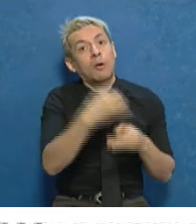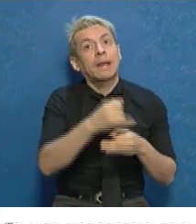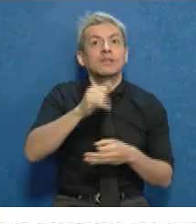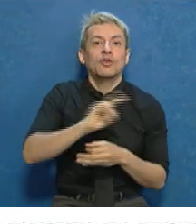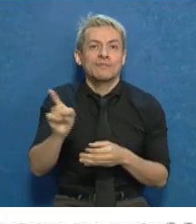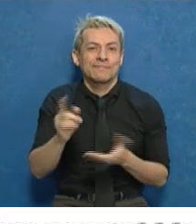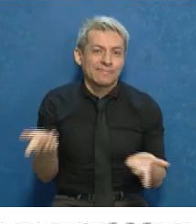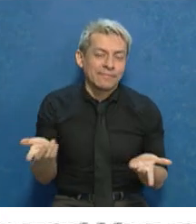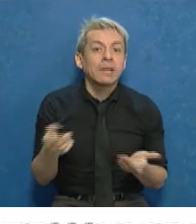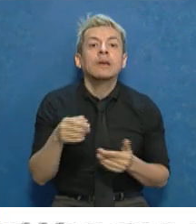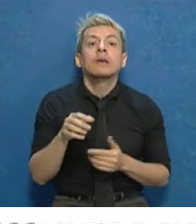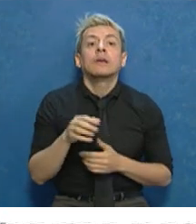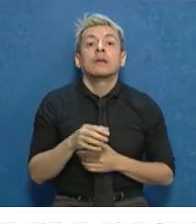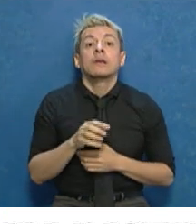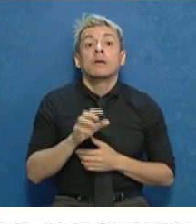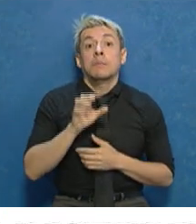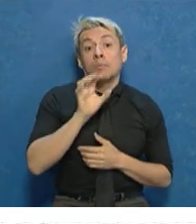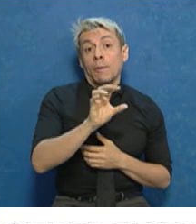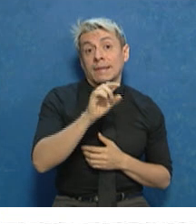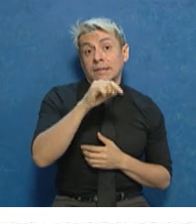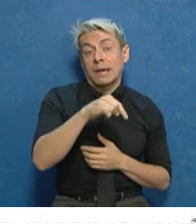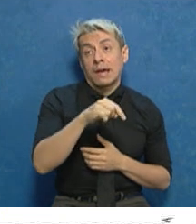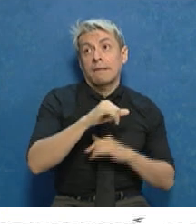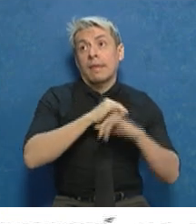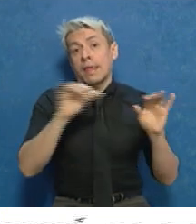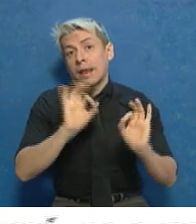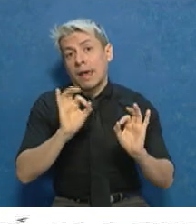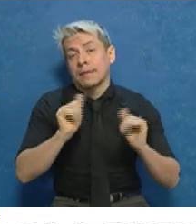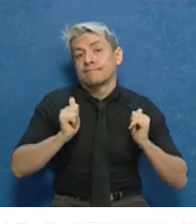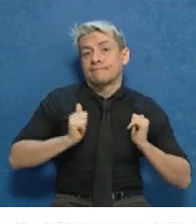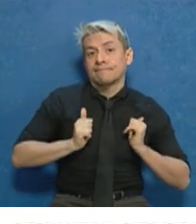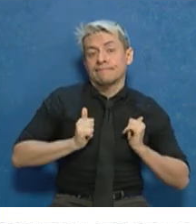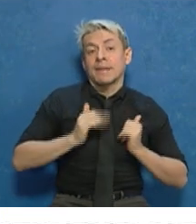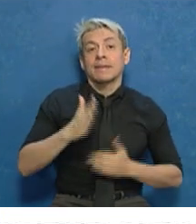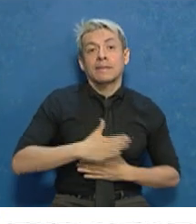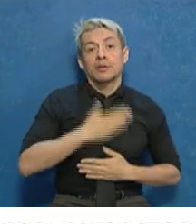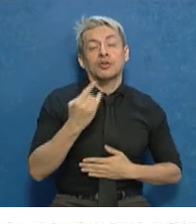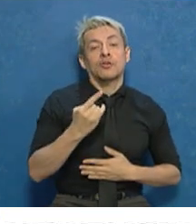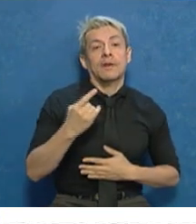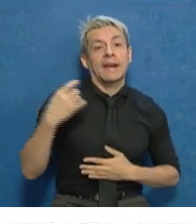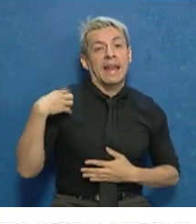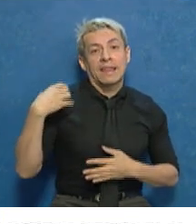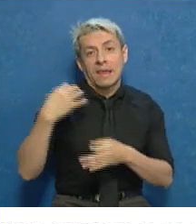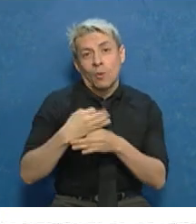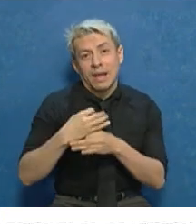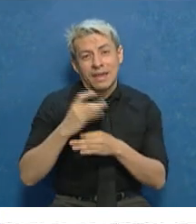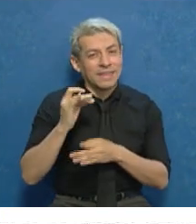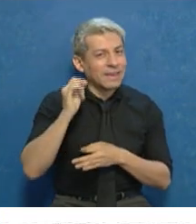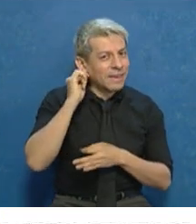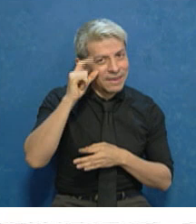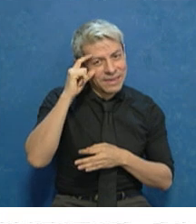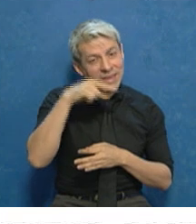En la provincia no se quisieron adelantar a dar ningún anuncio por parte de la Dirección General de Escuelas. Lo que sí nos dijeron es que si existe